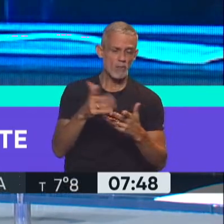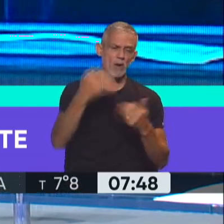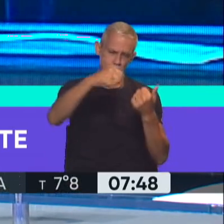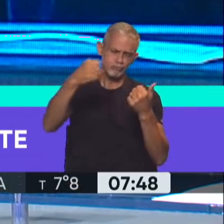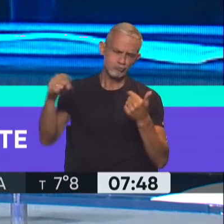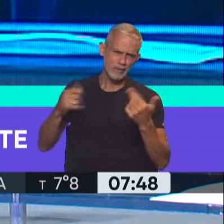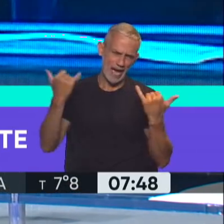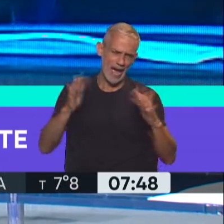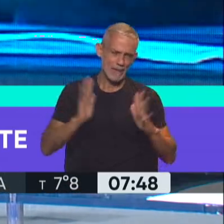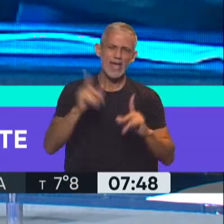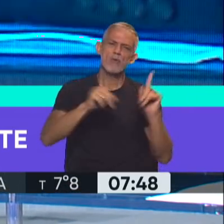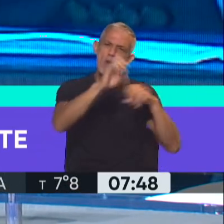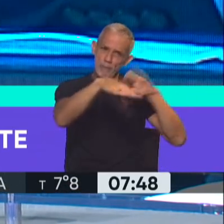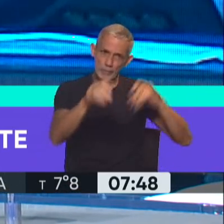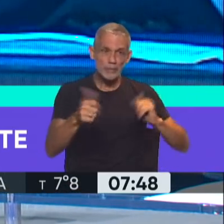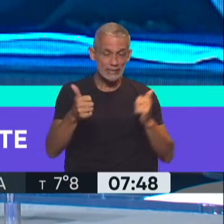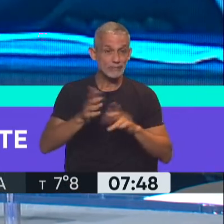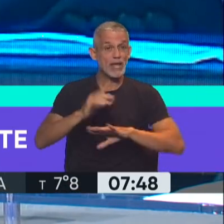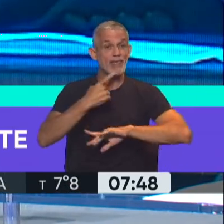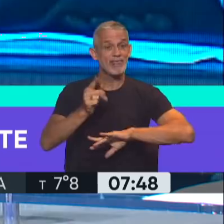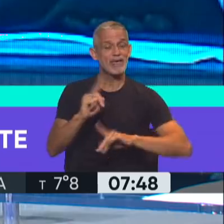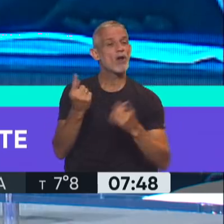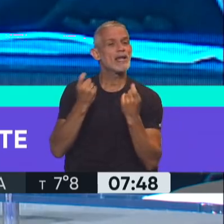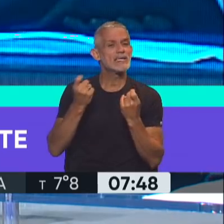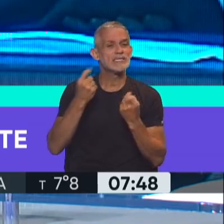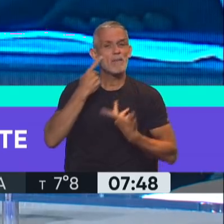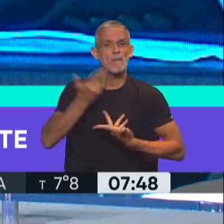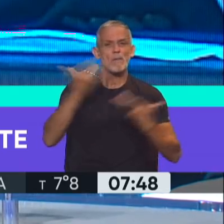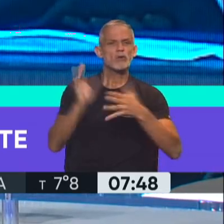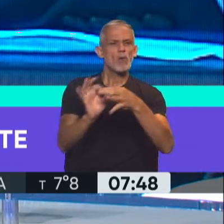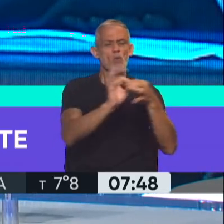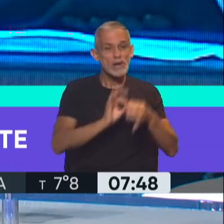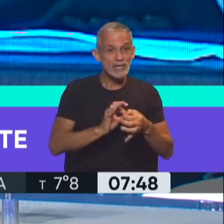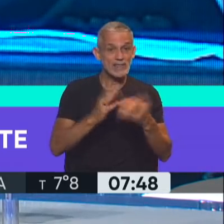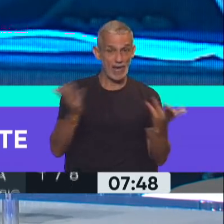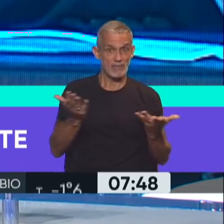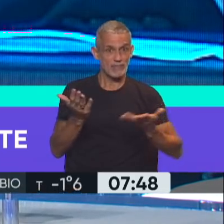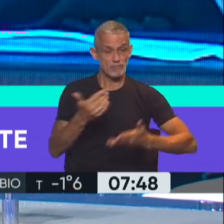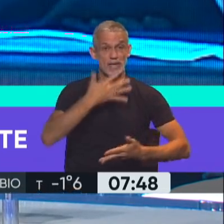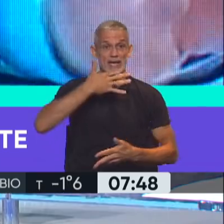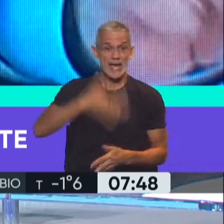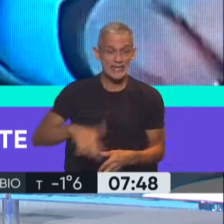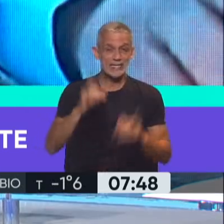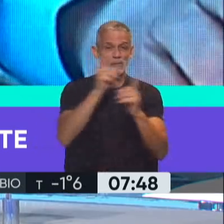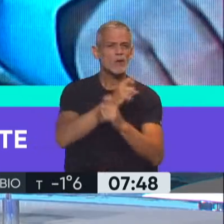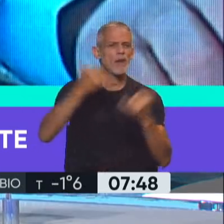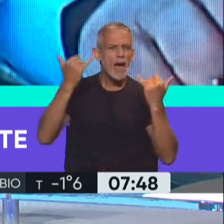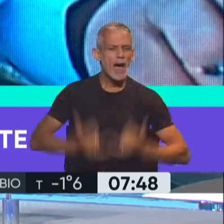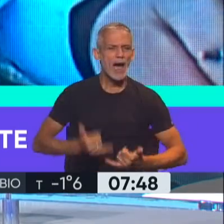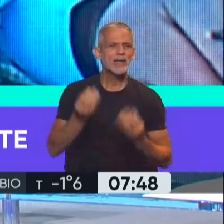y quienes estaban presentes habló claramente de la necesidad de mostrar unidad y de tomar dimensión del real problema de qué